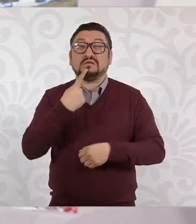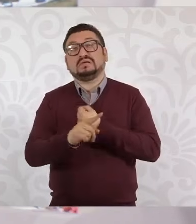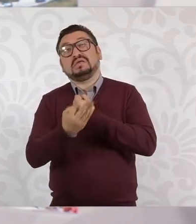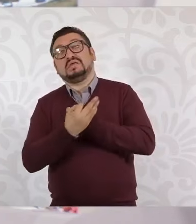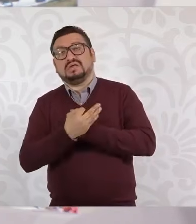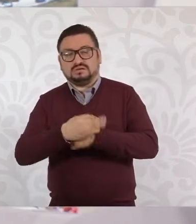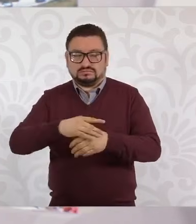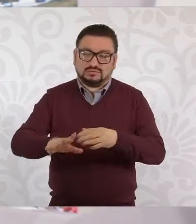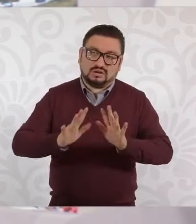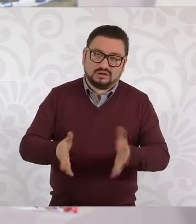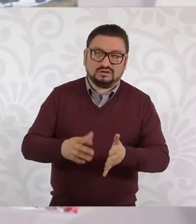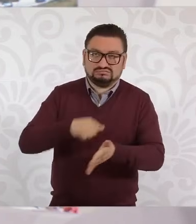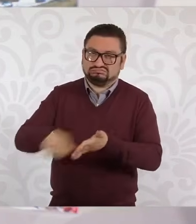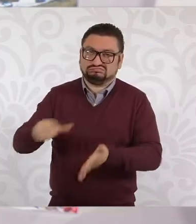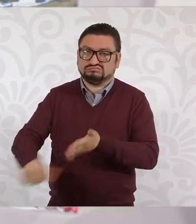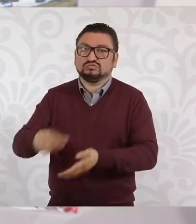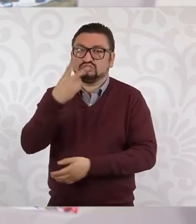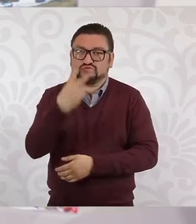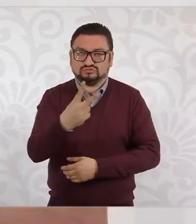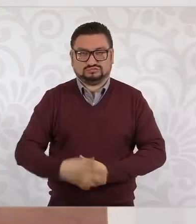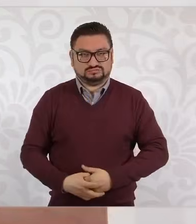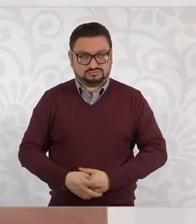2 veces el uso de agua en pipas.